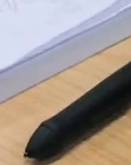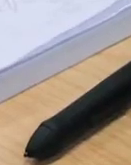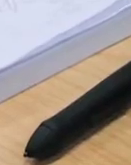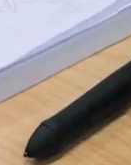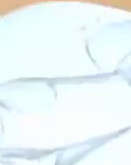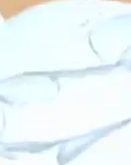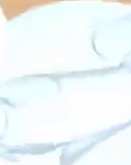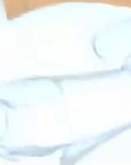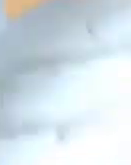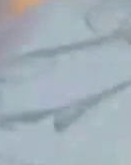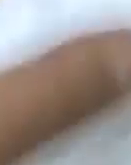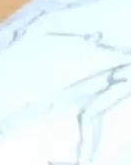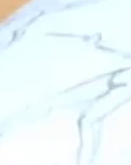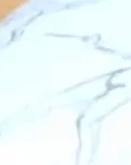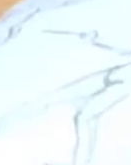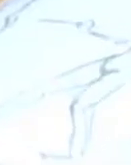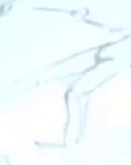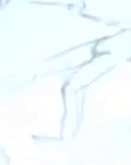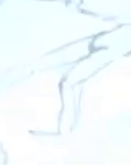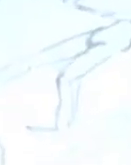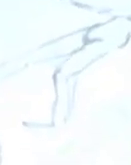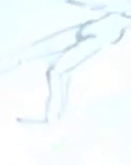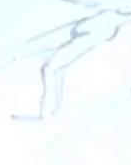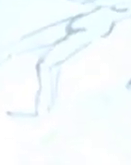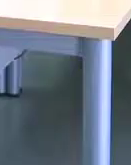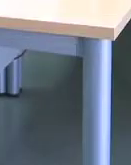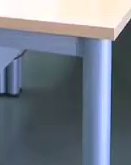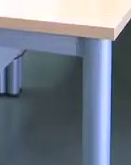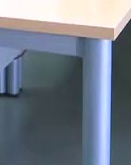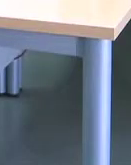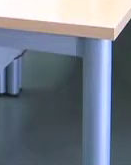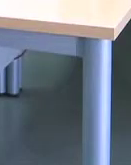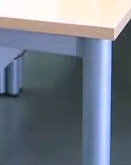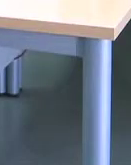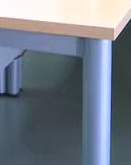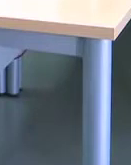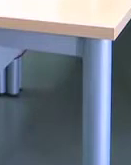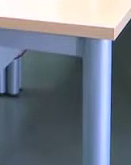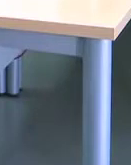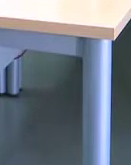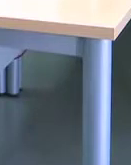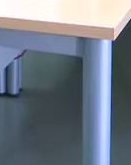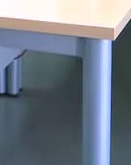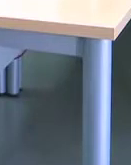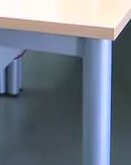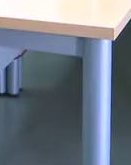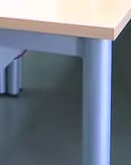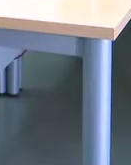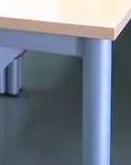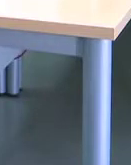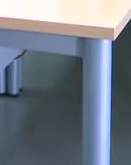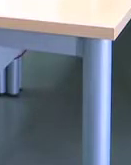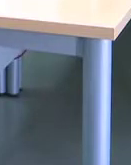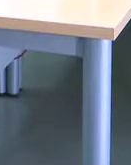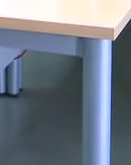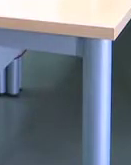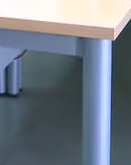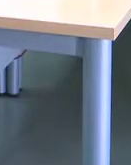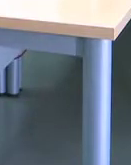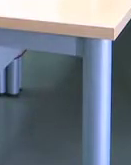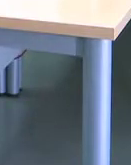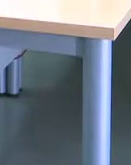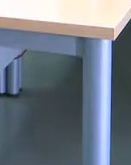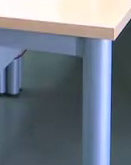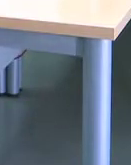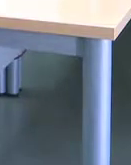con saber hacer sketches, storyboards. La idea es que la persona a través del dibujo pueda explotar todo lo posible y lograr